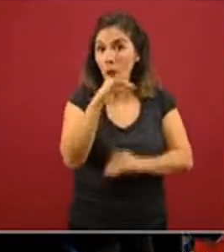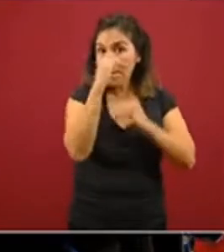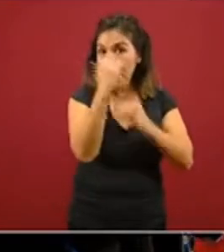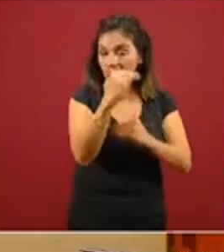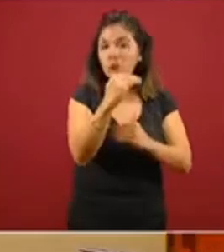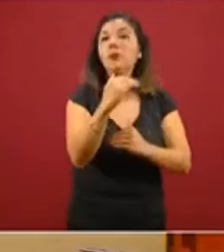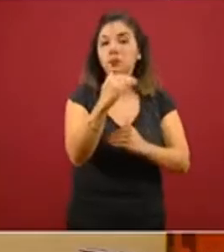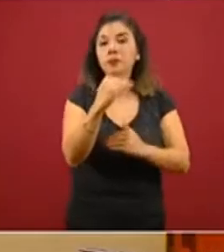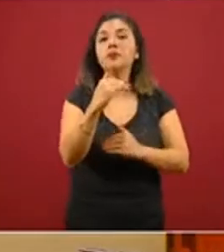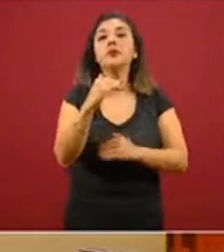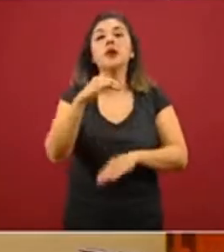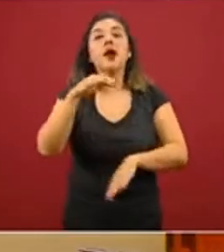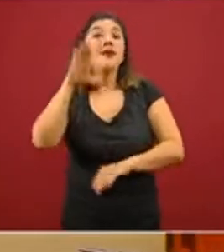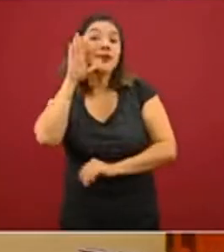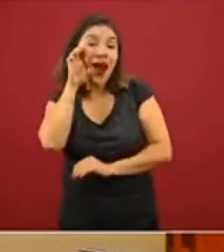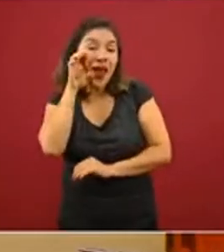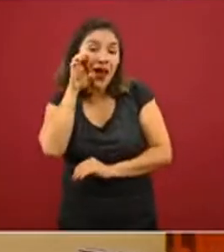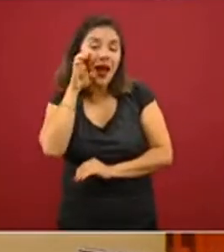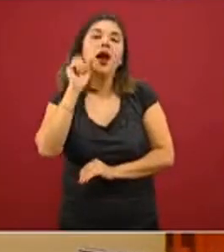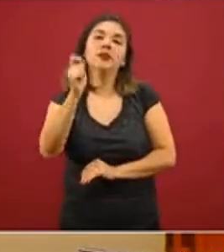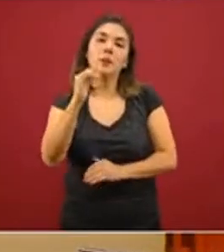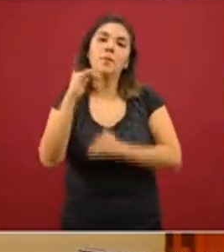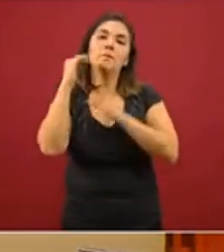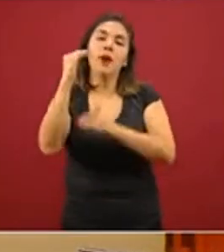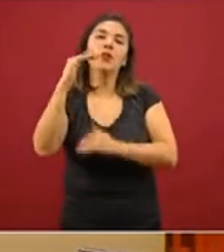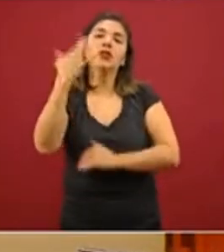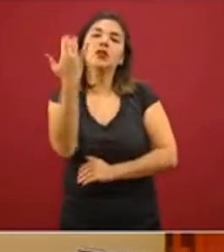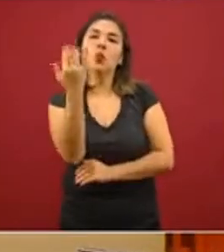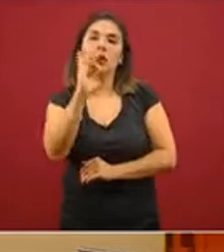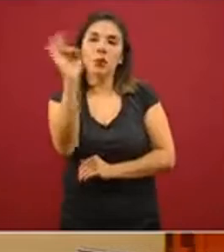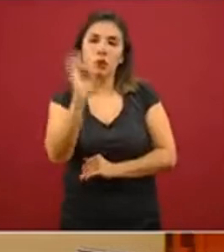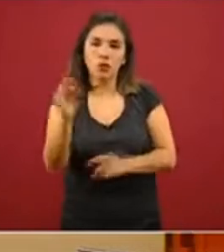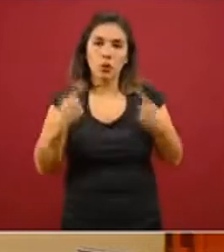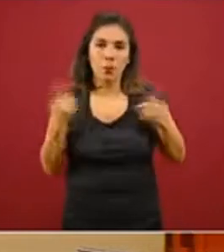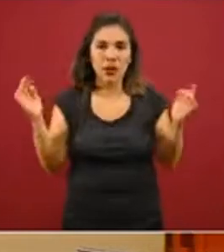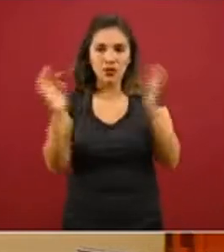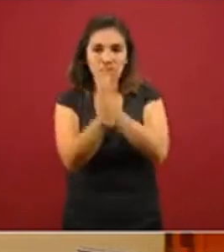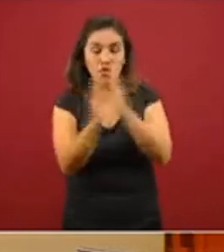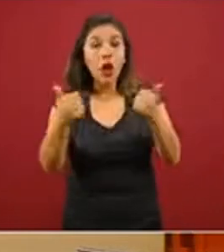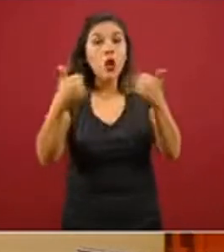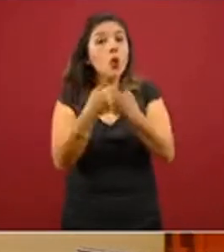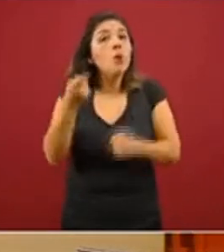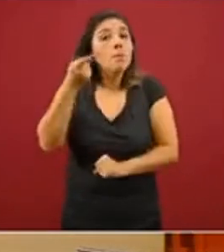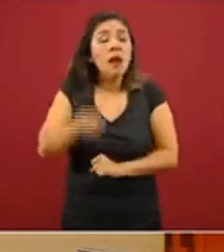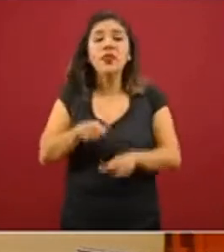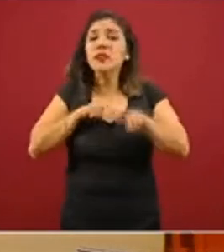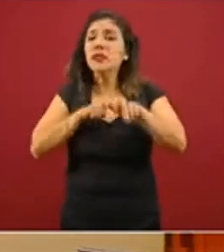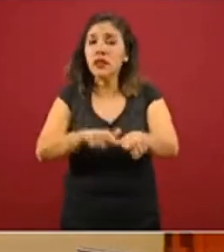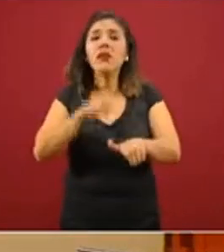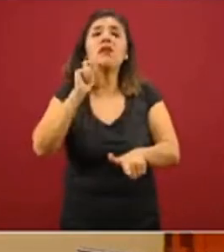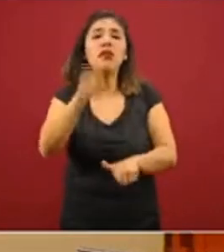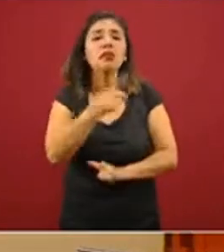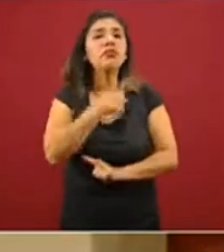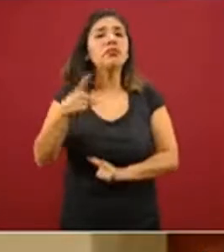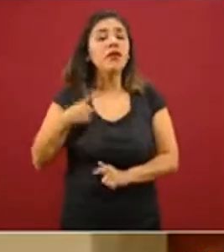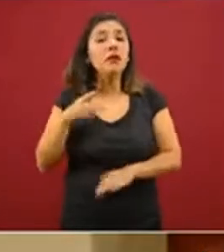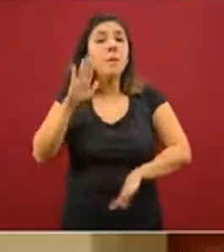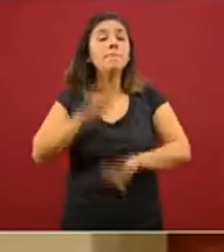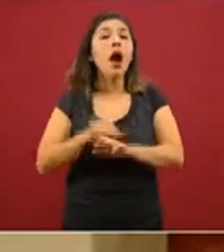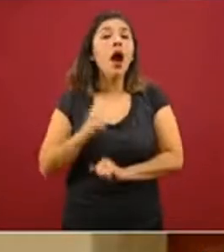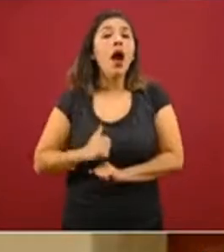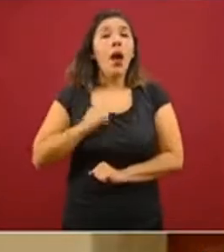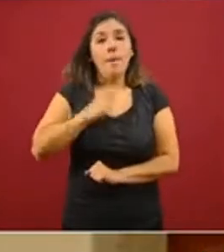se incrementa a un 50% en el color naranja y la indicación continúa en el sentido de que se prioriza